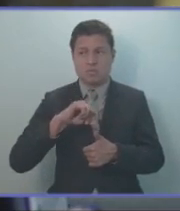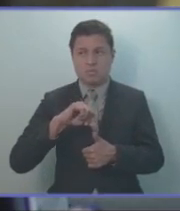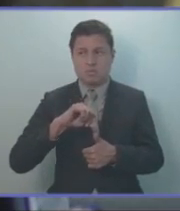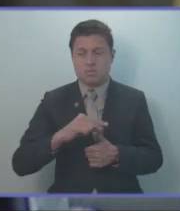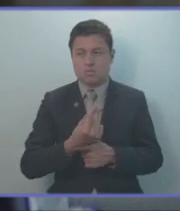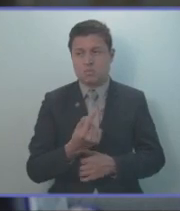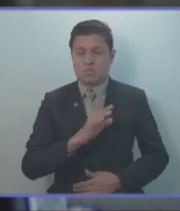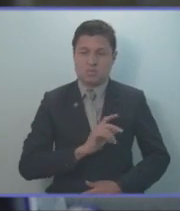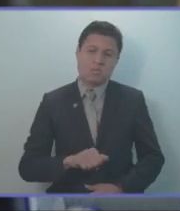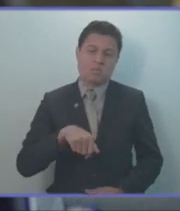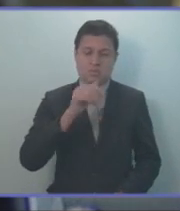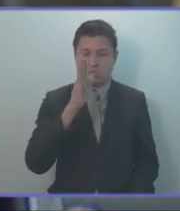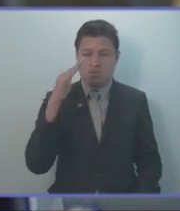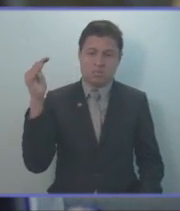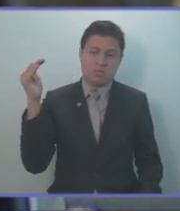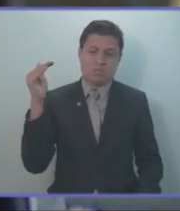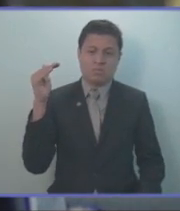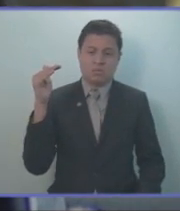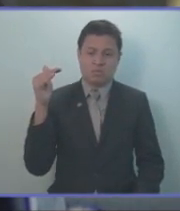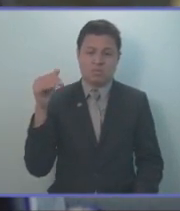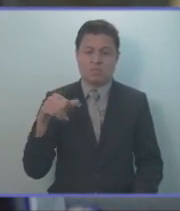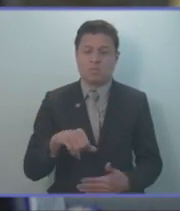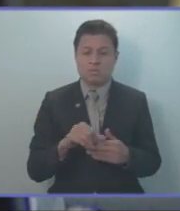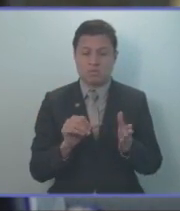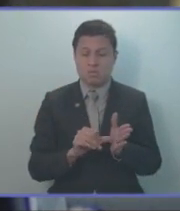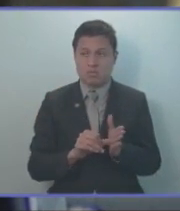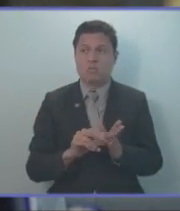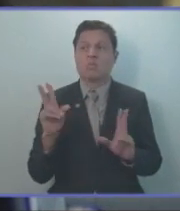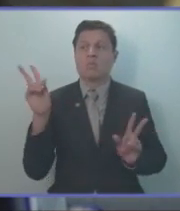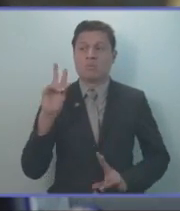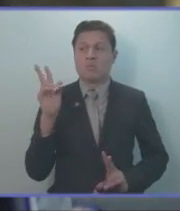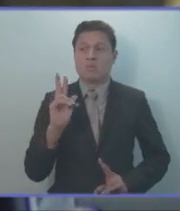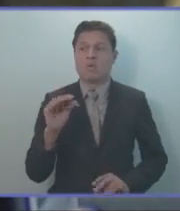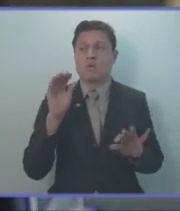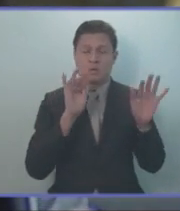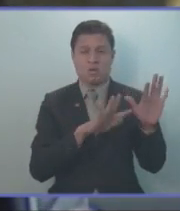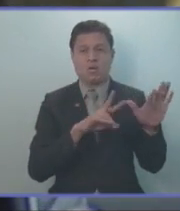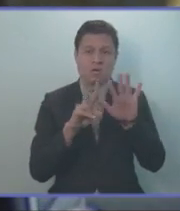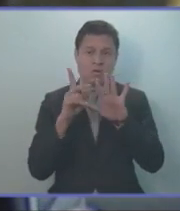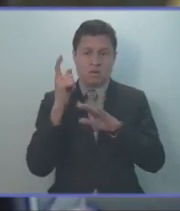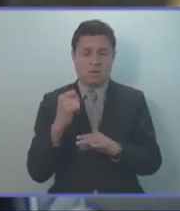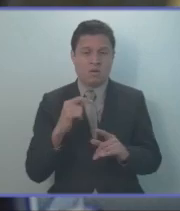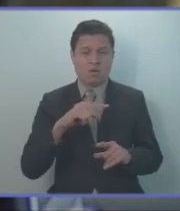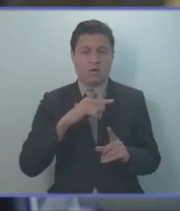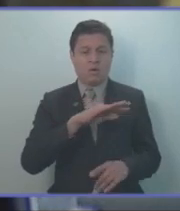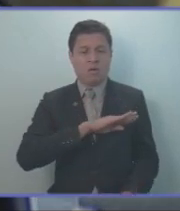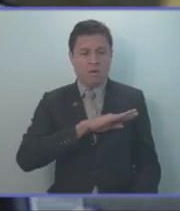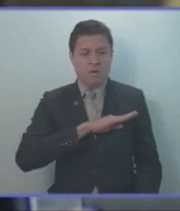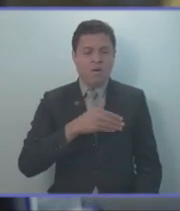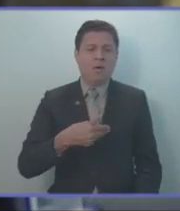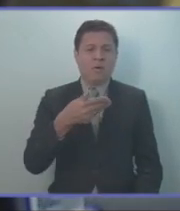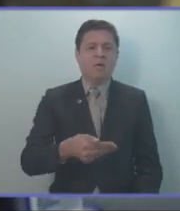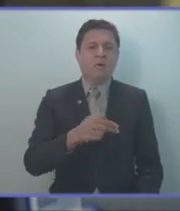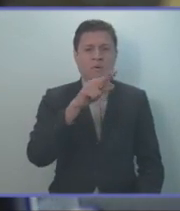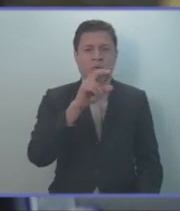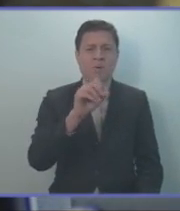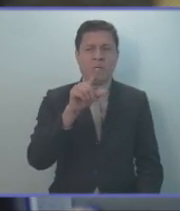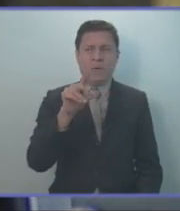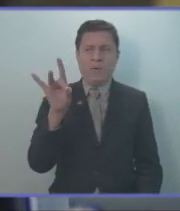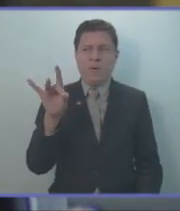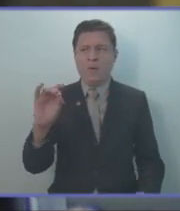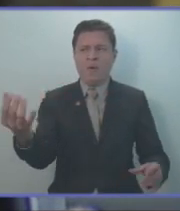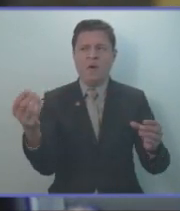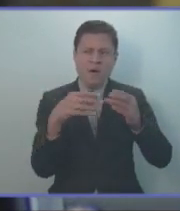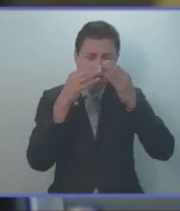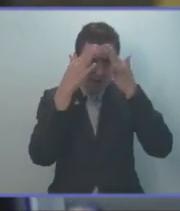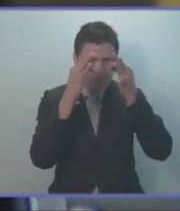Centroamericana y Salvadoreños en el Exterior. Palacio Legislativo, San Salvador, 17 de septiembre 2018.